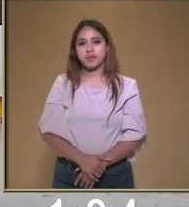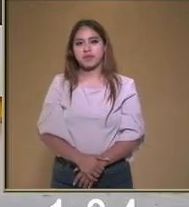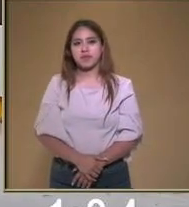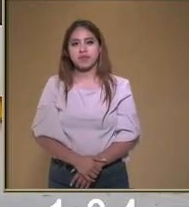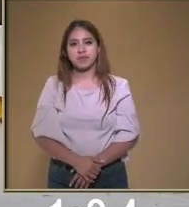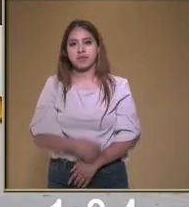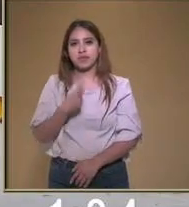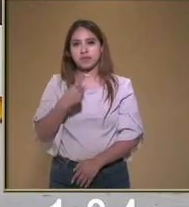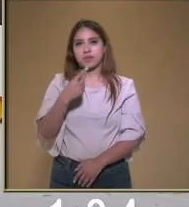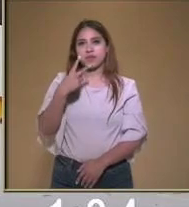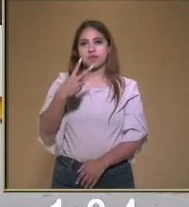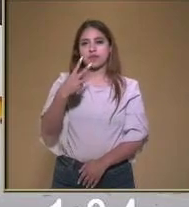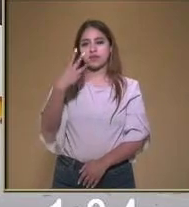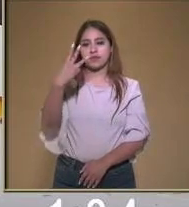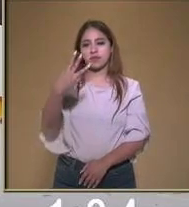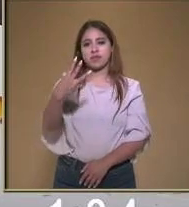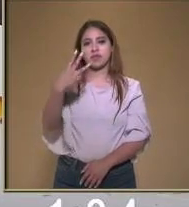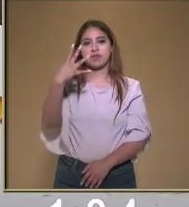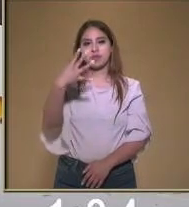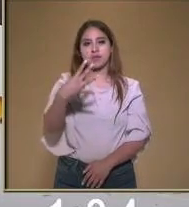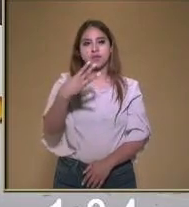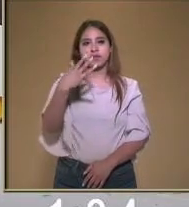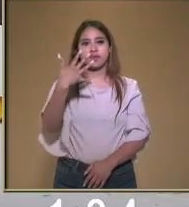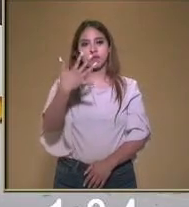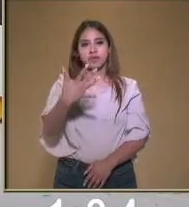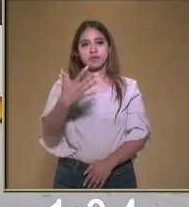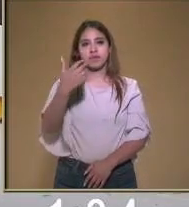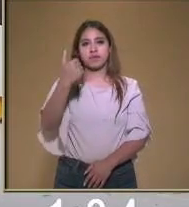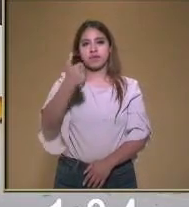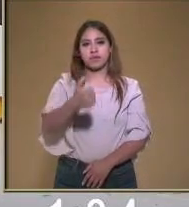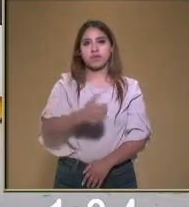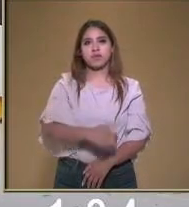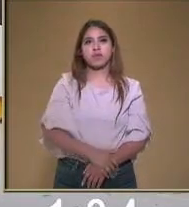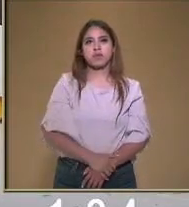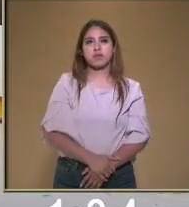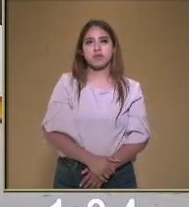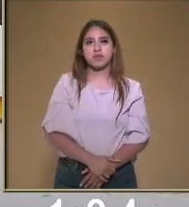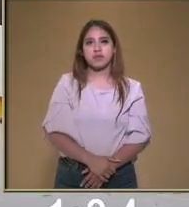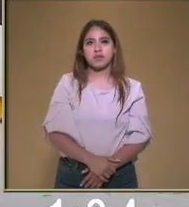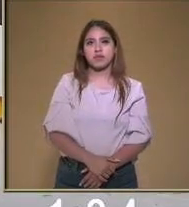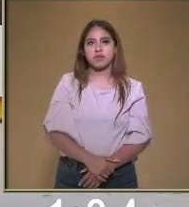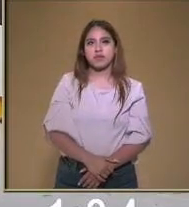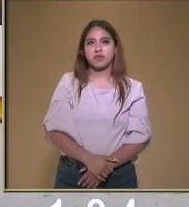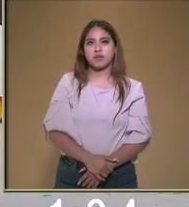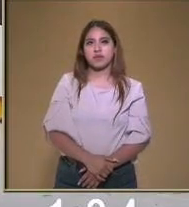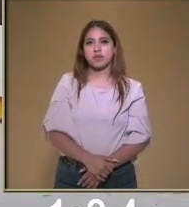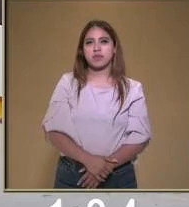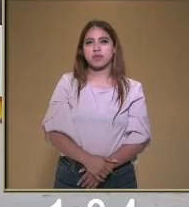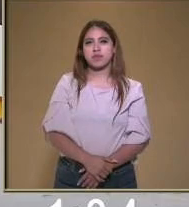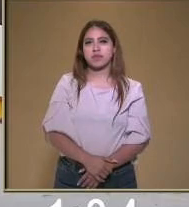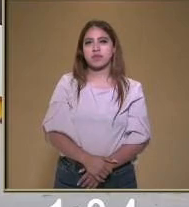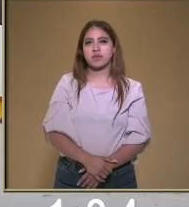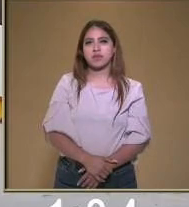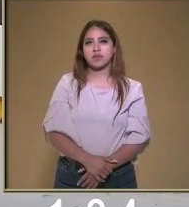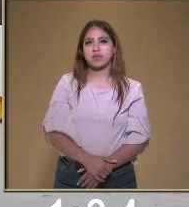Muy bien. Dos. Tres. Cuatro. Cinco. Seis. Cayó. Y me tocó en